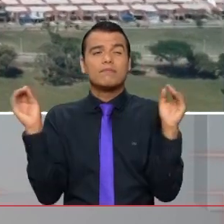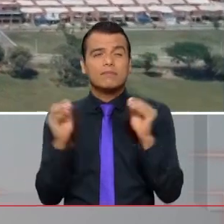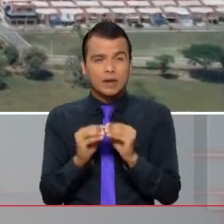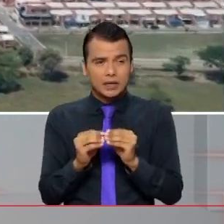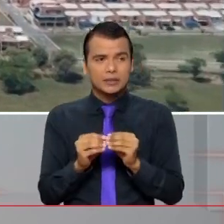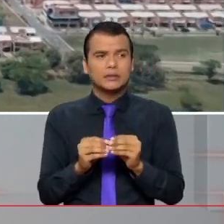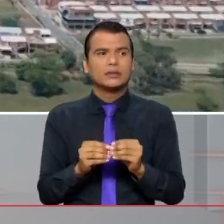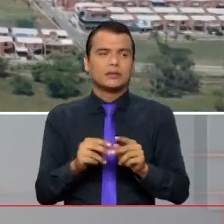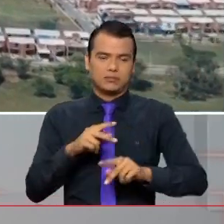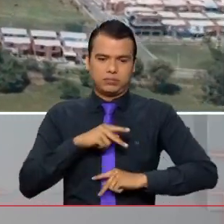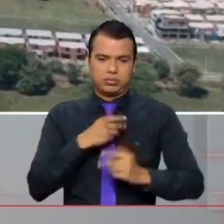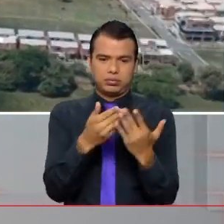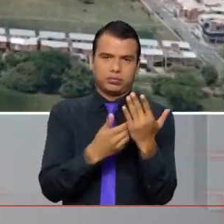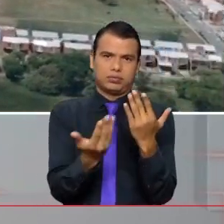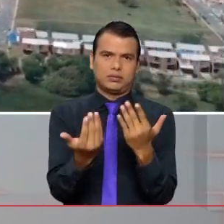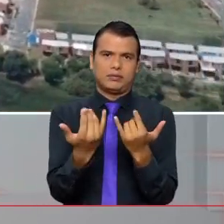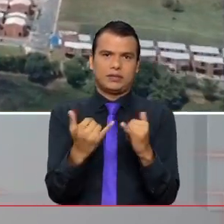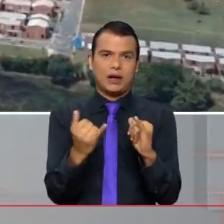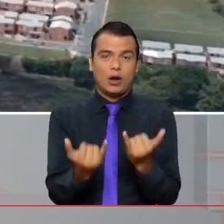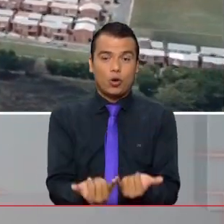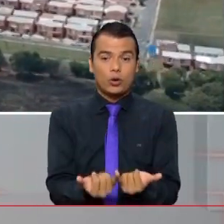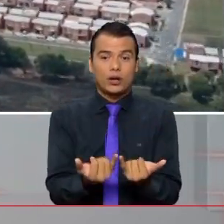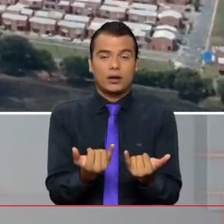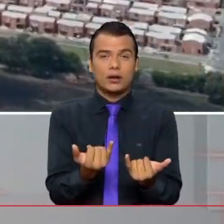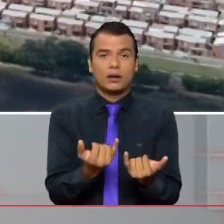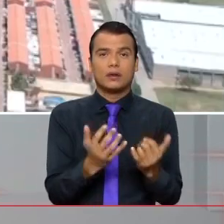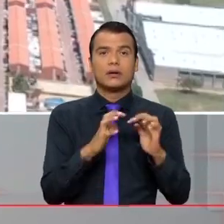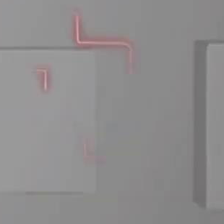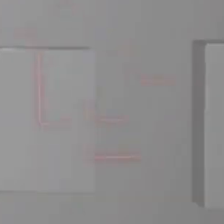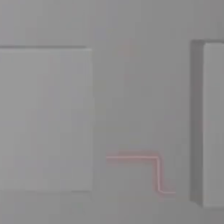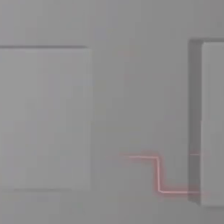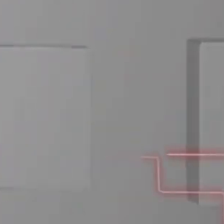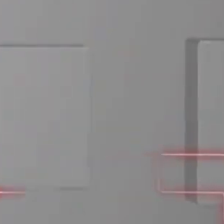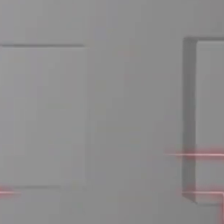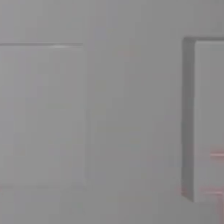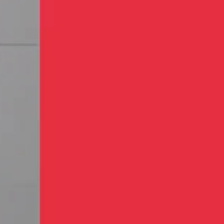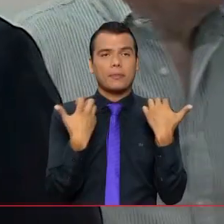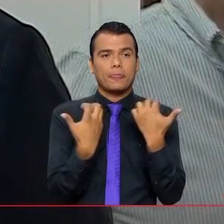un título. El proyecto pasó a segundo debate.